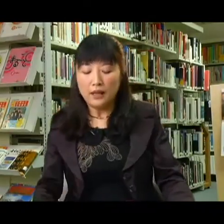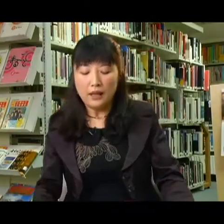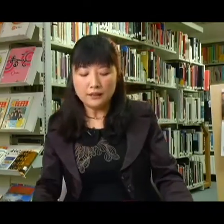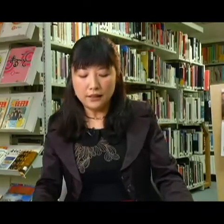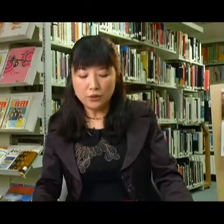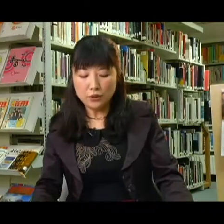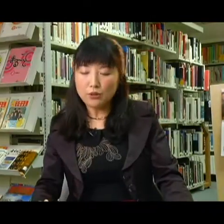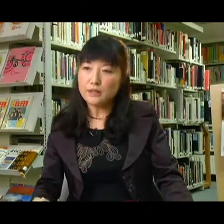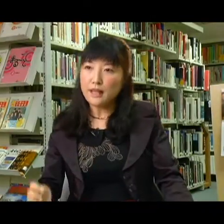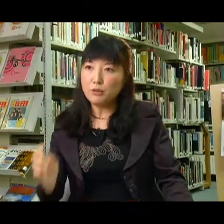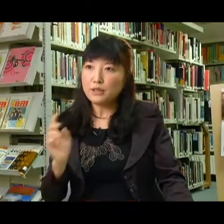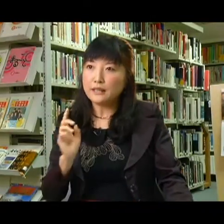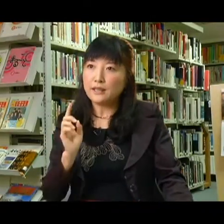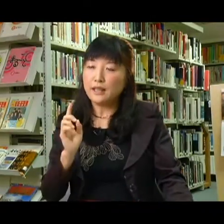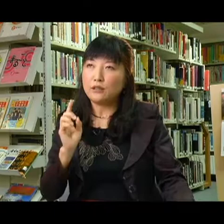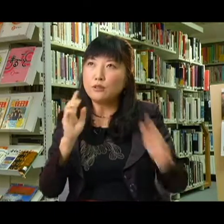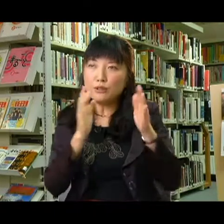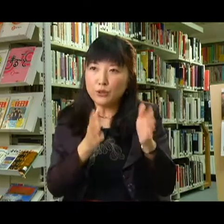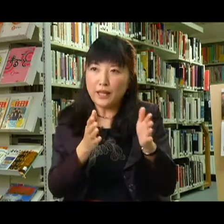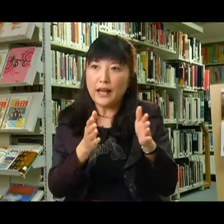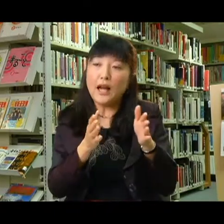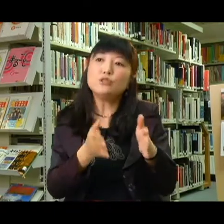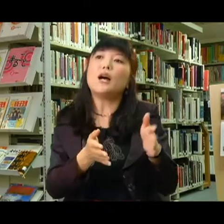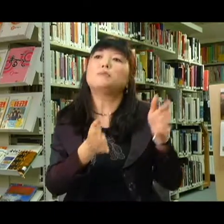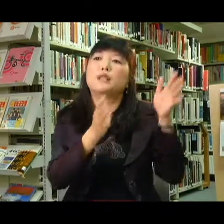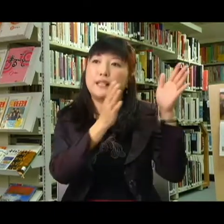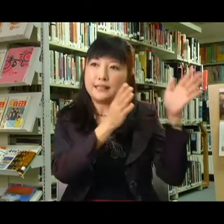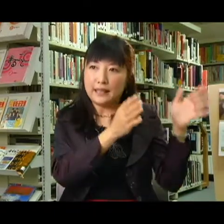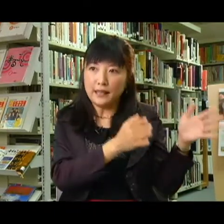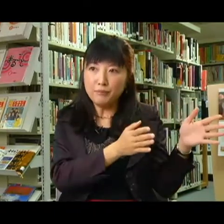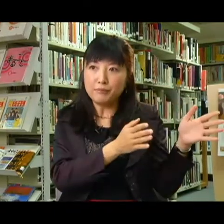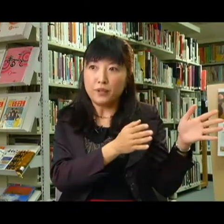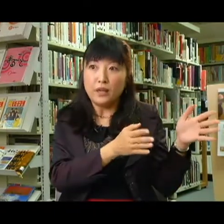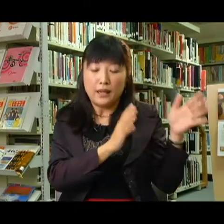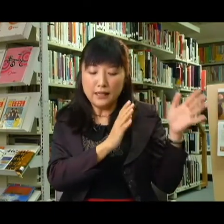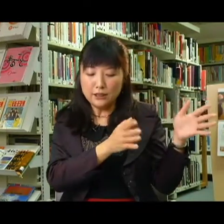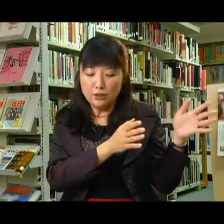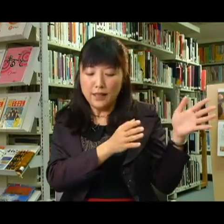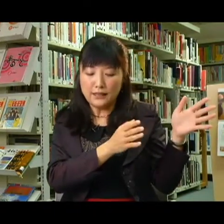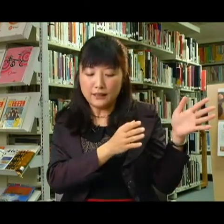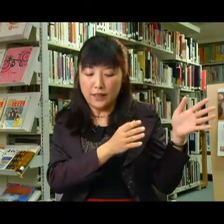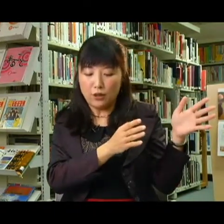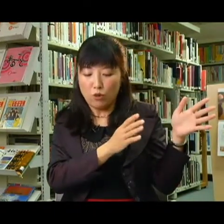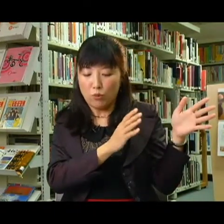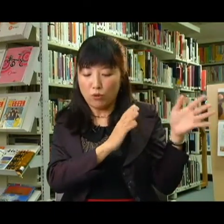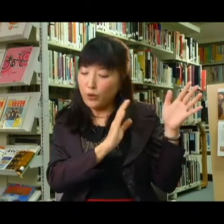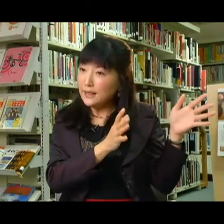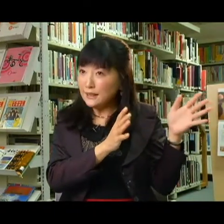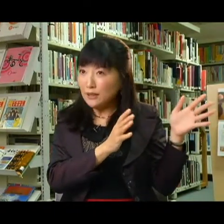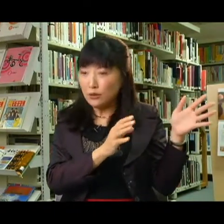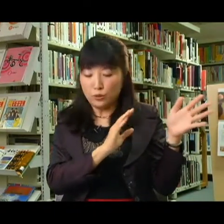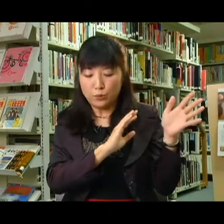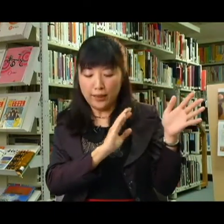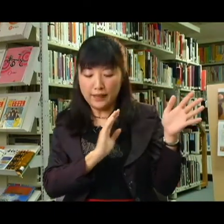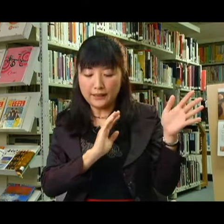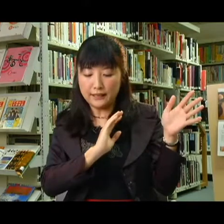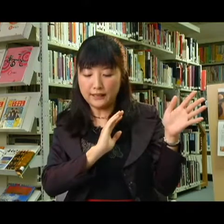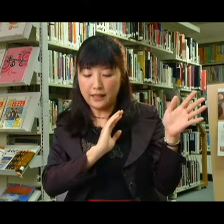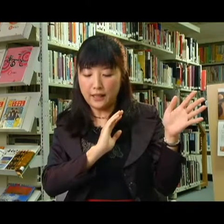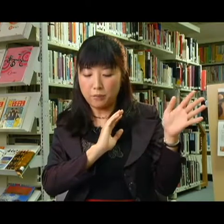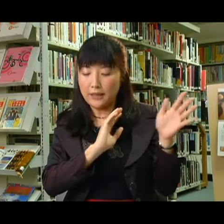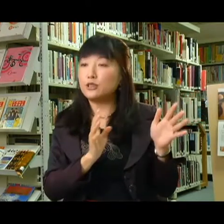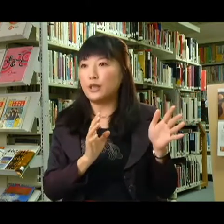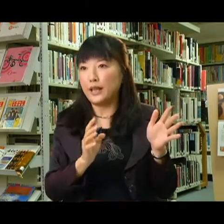eso, nosotros tenemos curso de autoaprendizaje. Eso, como con tú